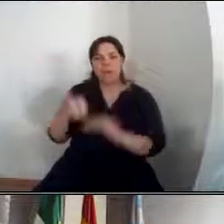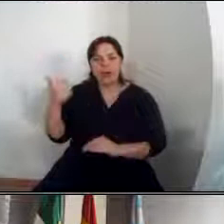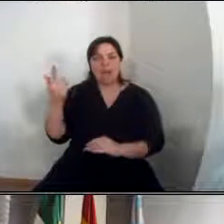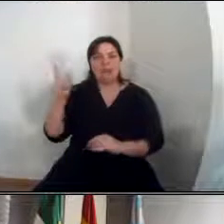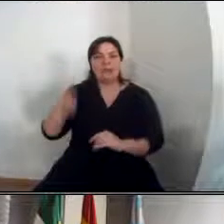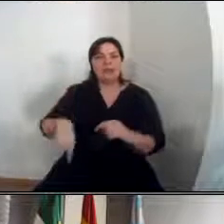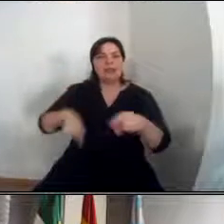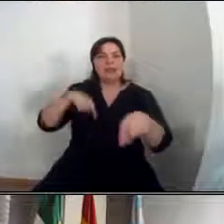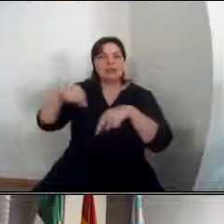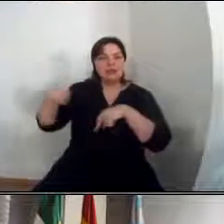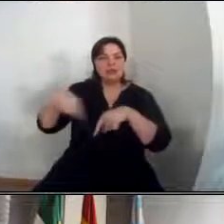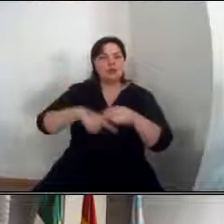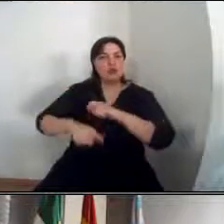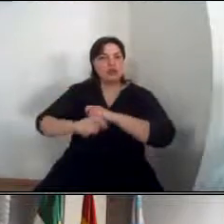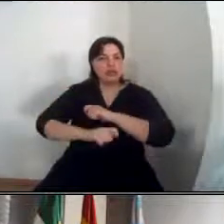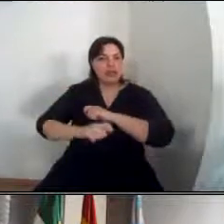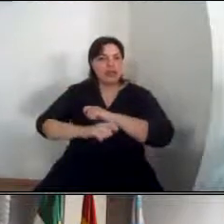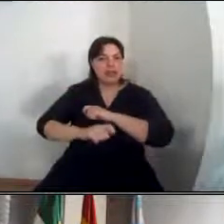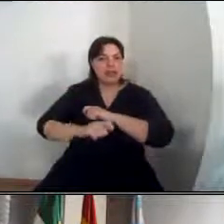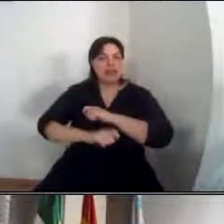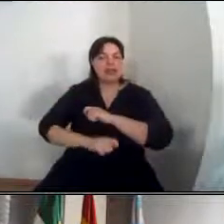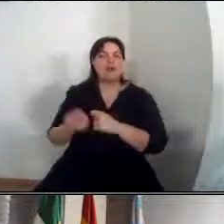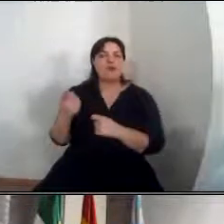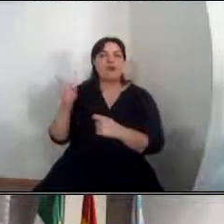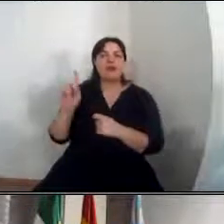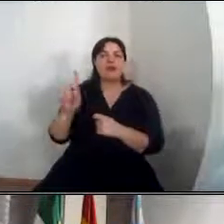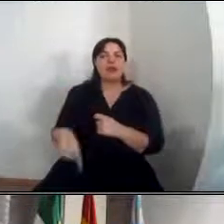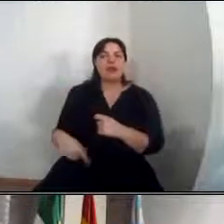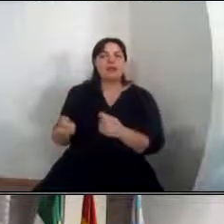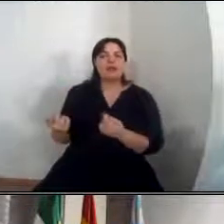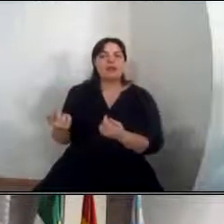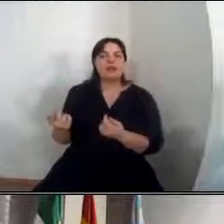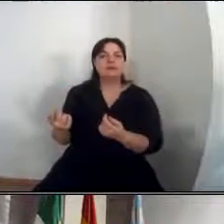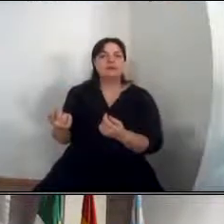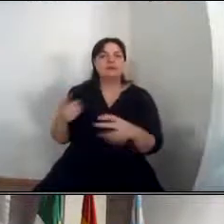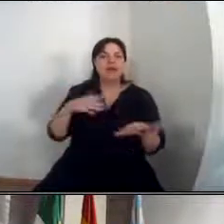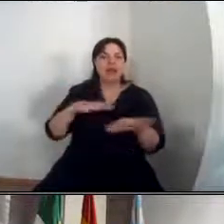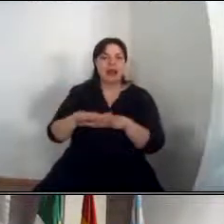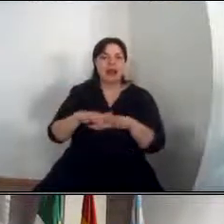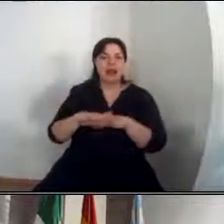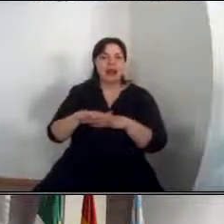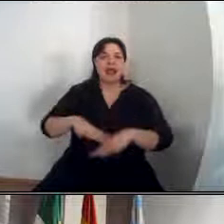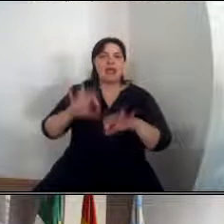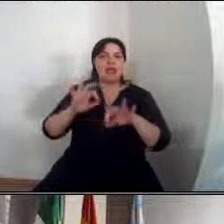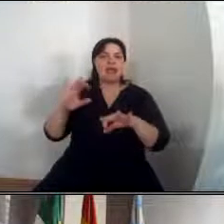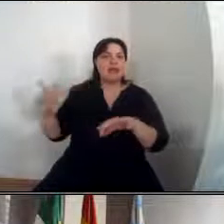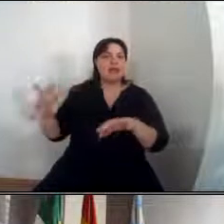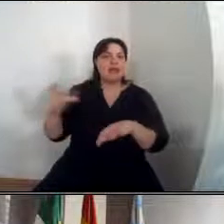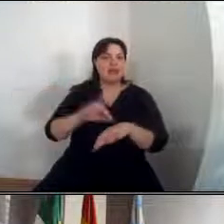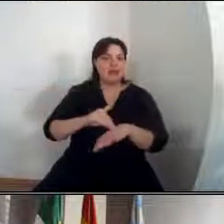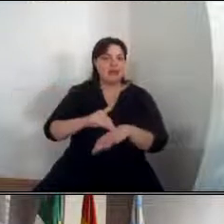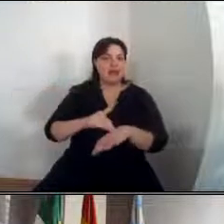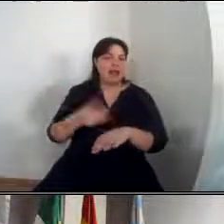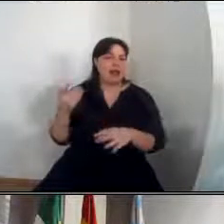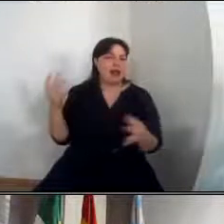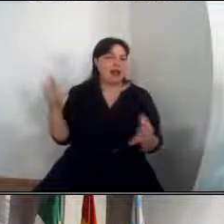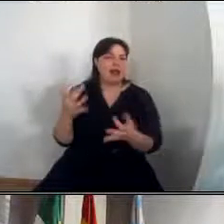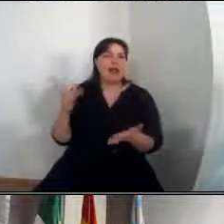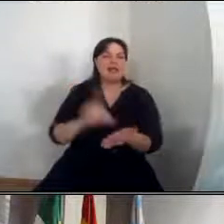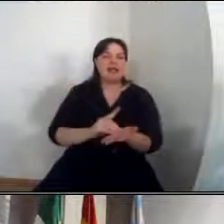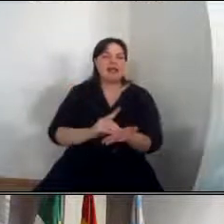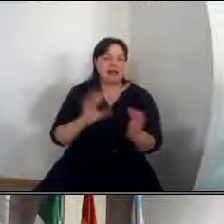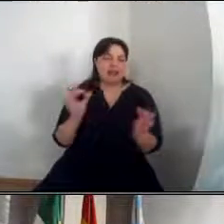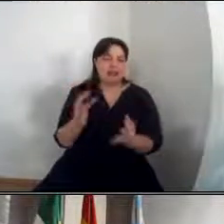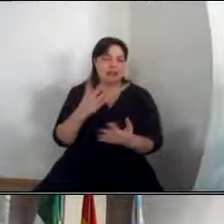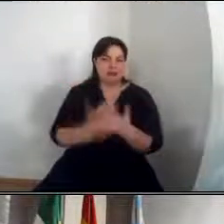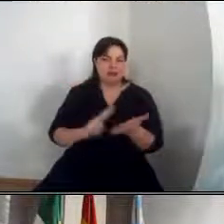transporte estratégico y también pues con redes digitales, porque hasta ahora podemos decir que